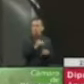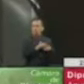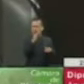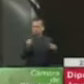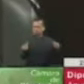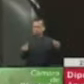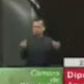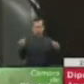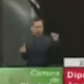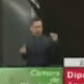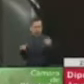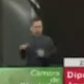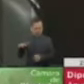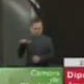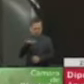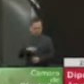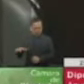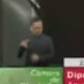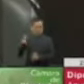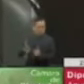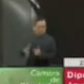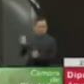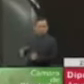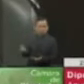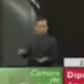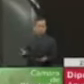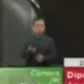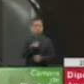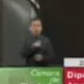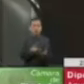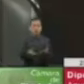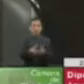Rojas, está en este momento con mucho trabajo,